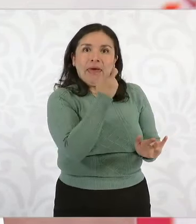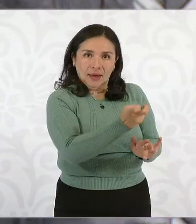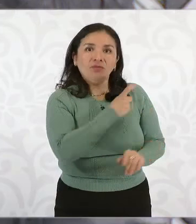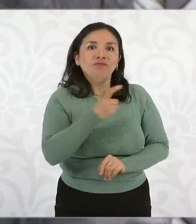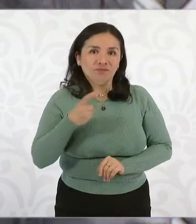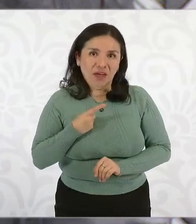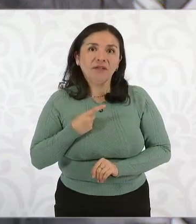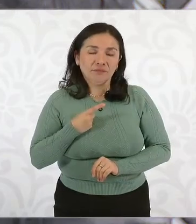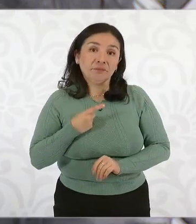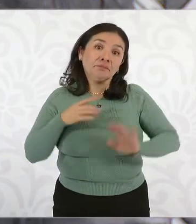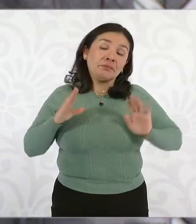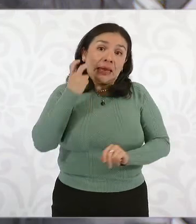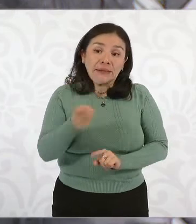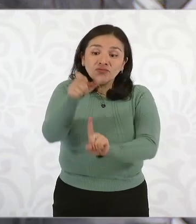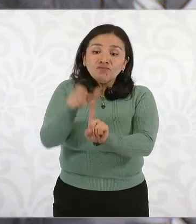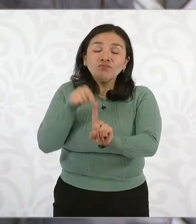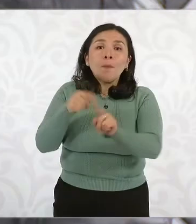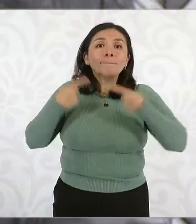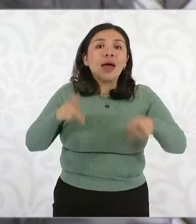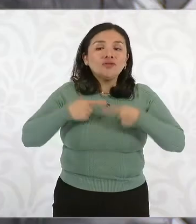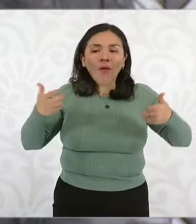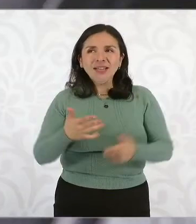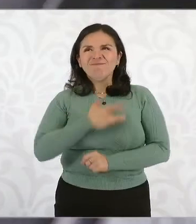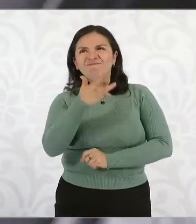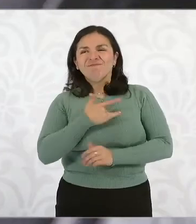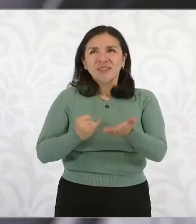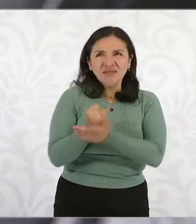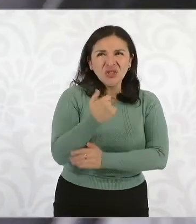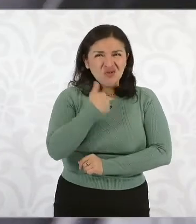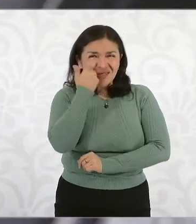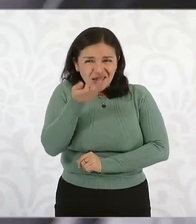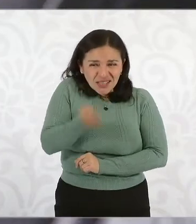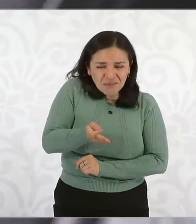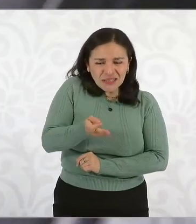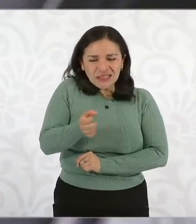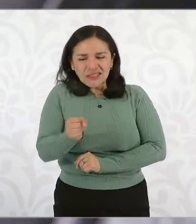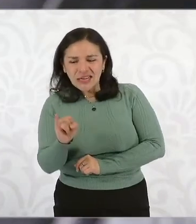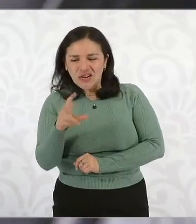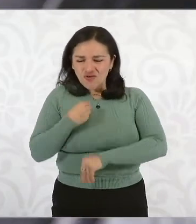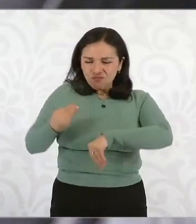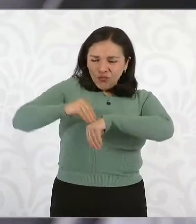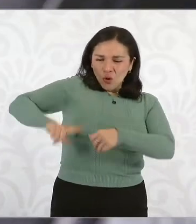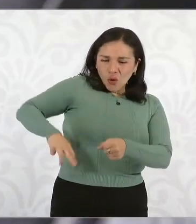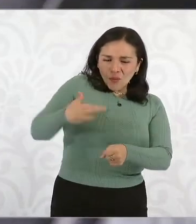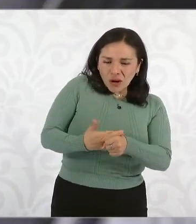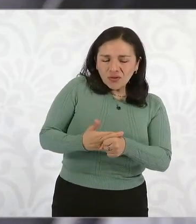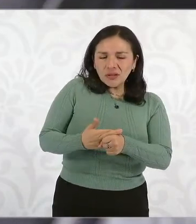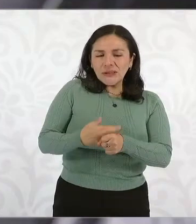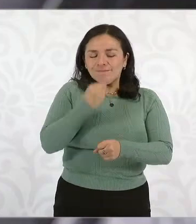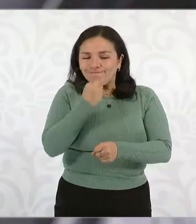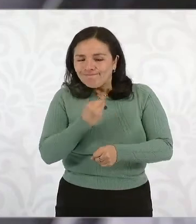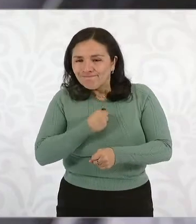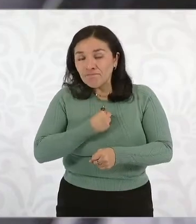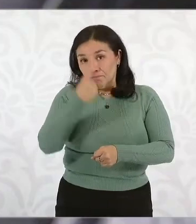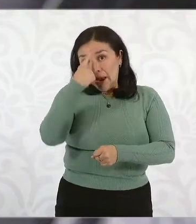Entonces ahí tomará la decisión la persona si de veras quiere ser gobernador o gobernadora para representar el interés